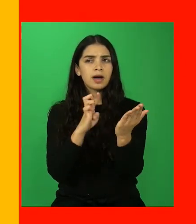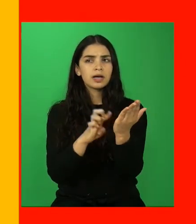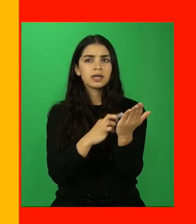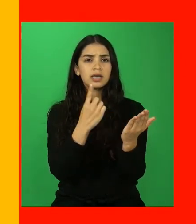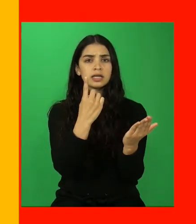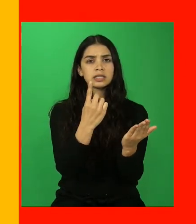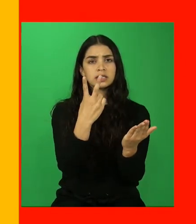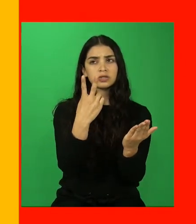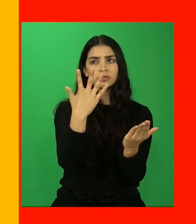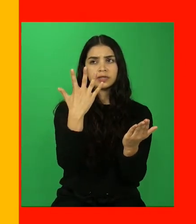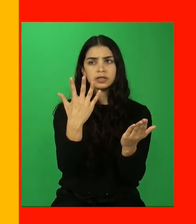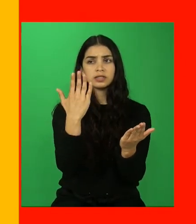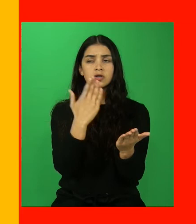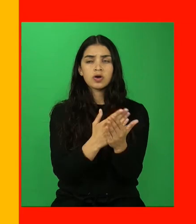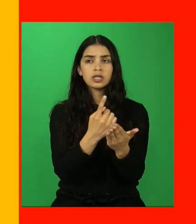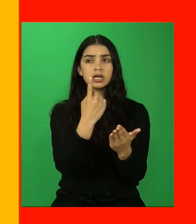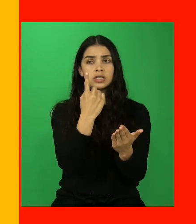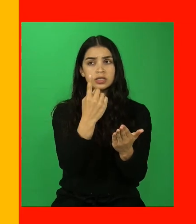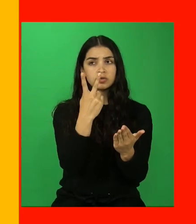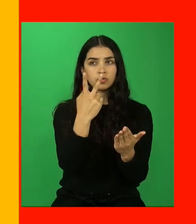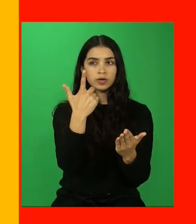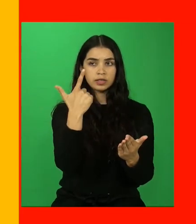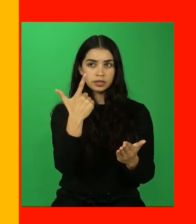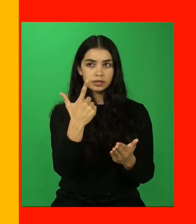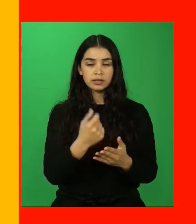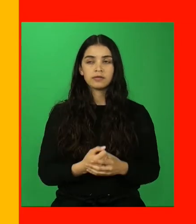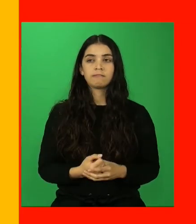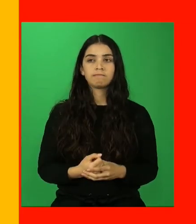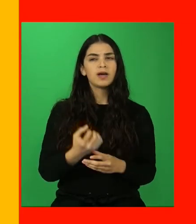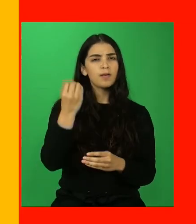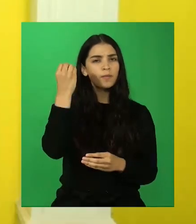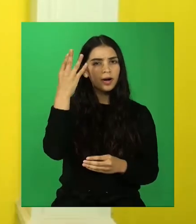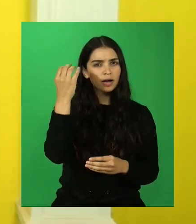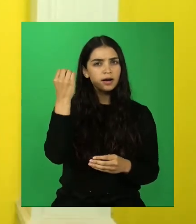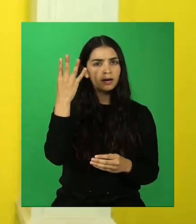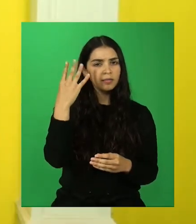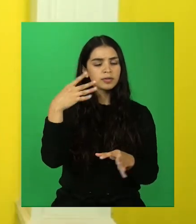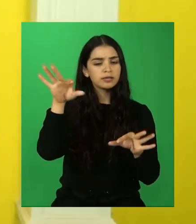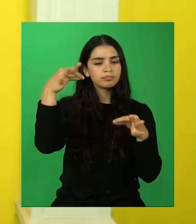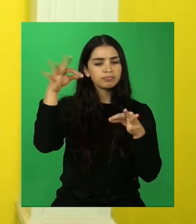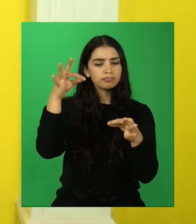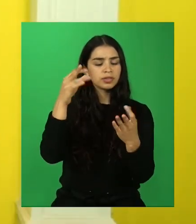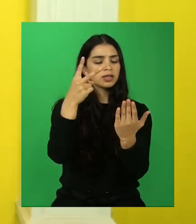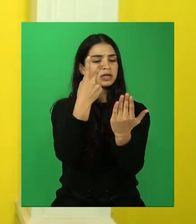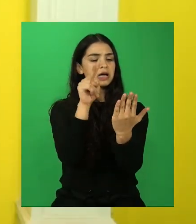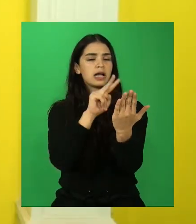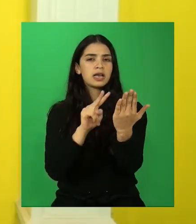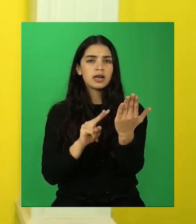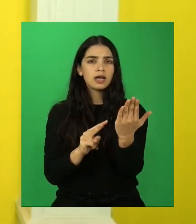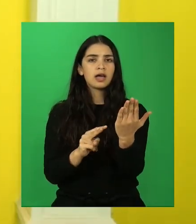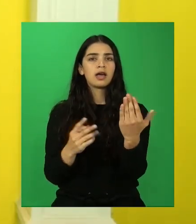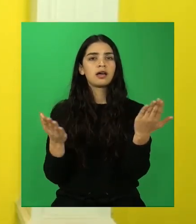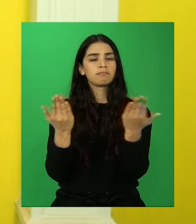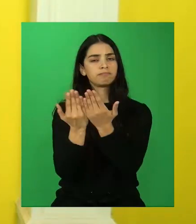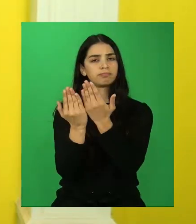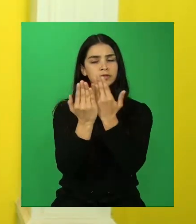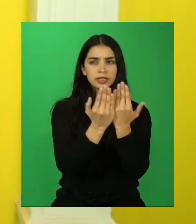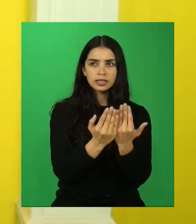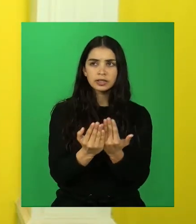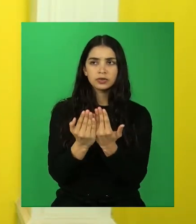125 a la 127. Hay una guía de aprendizaje en las